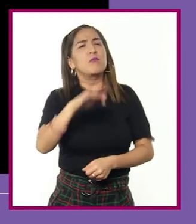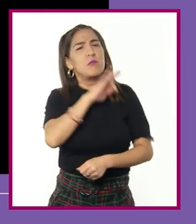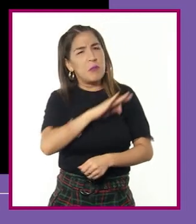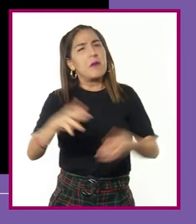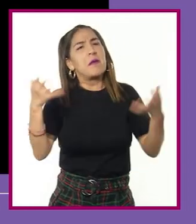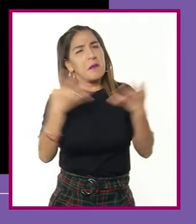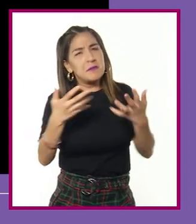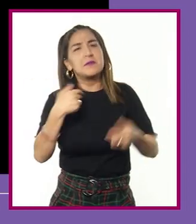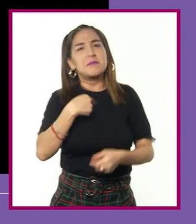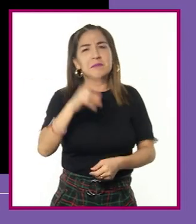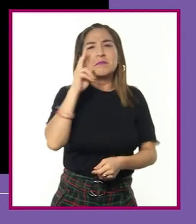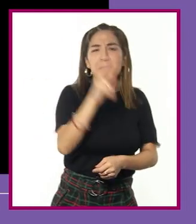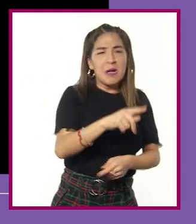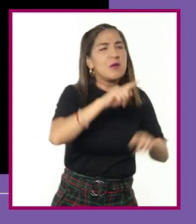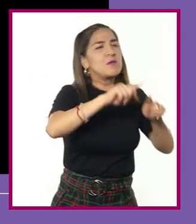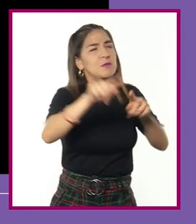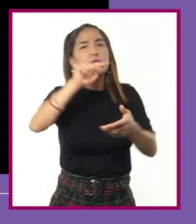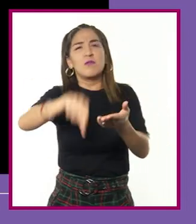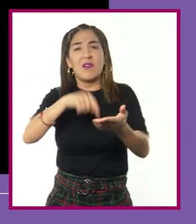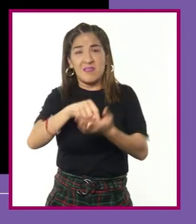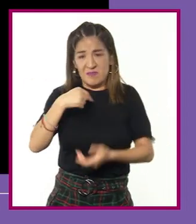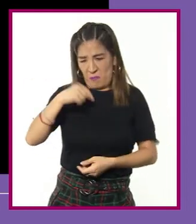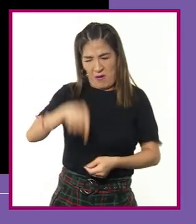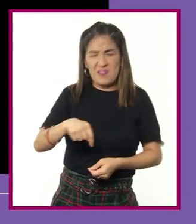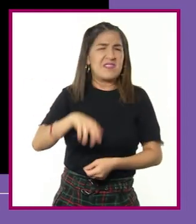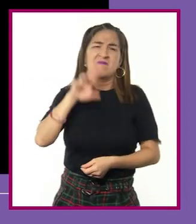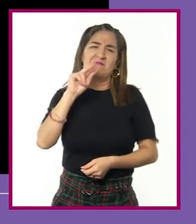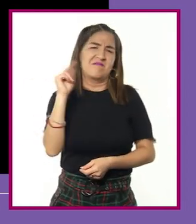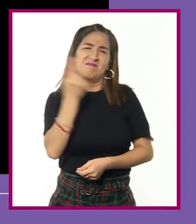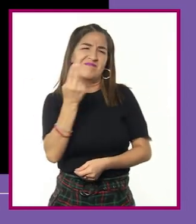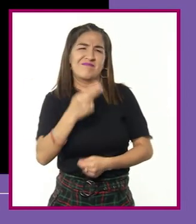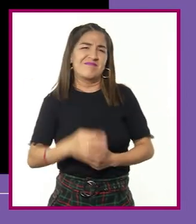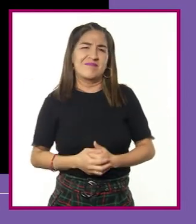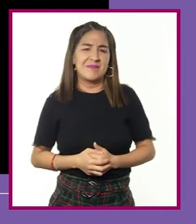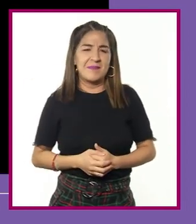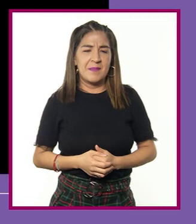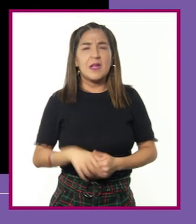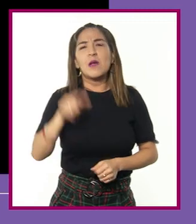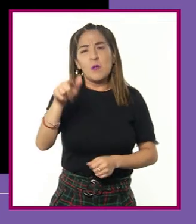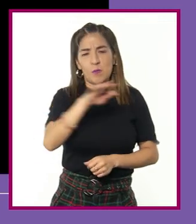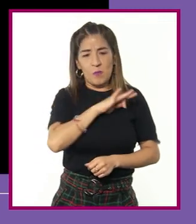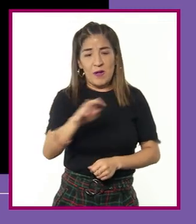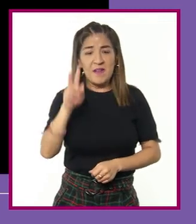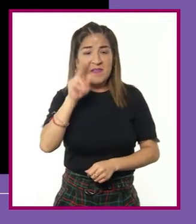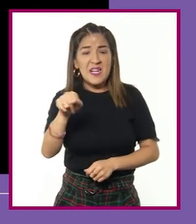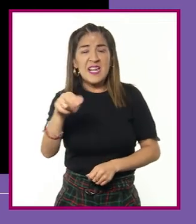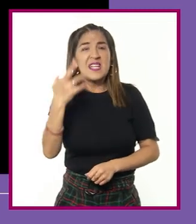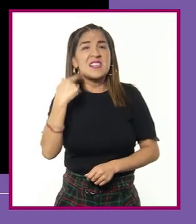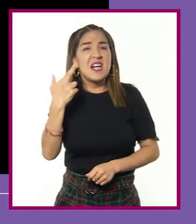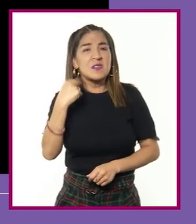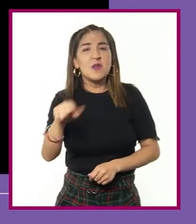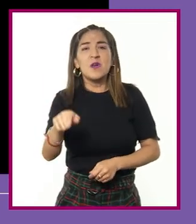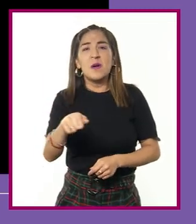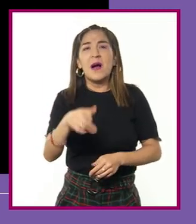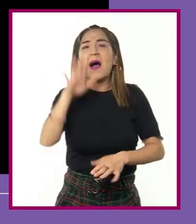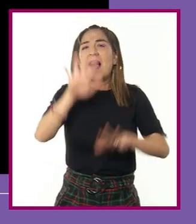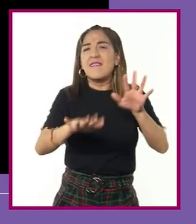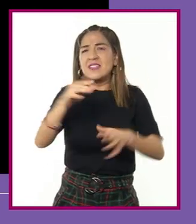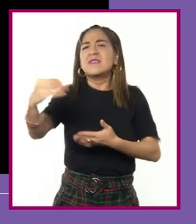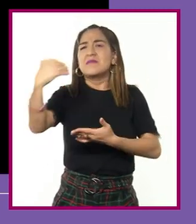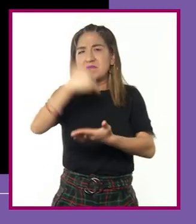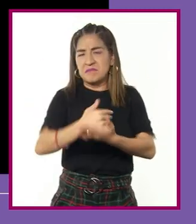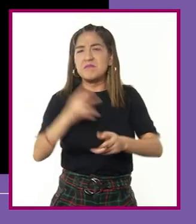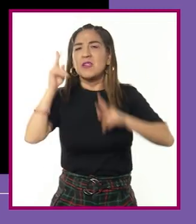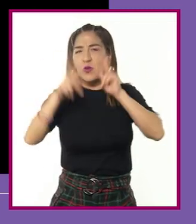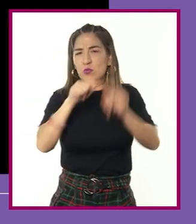No tengo que estar aquí. Bueno, pues puedes juzgar a un ratón que viene de vez en cuando. Le